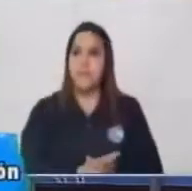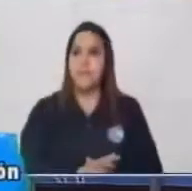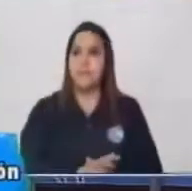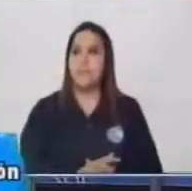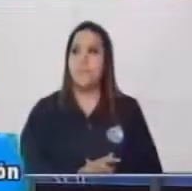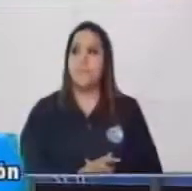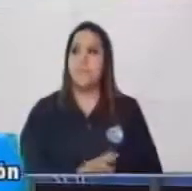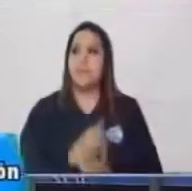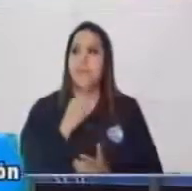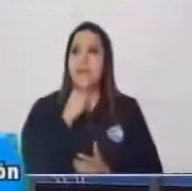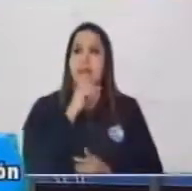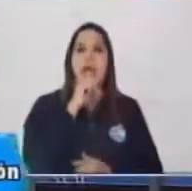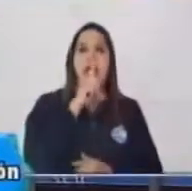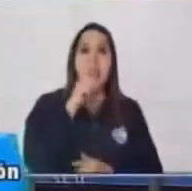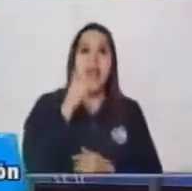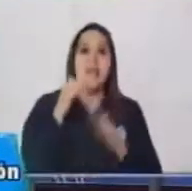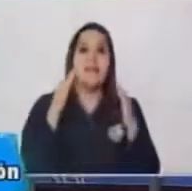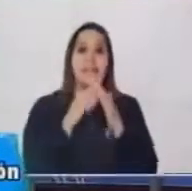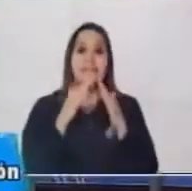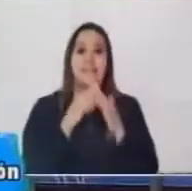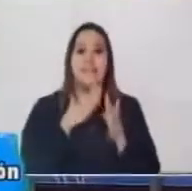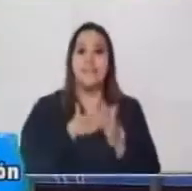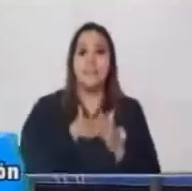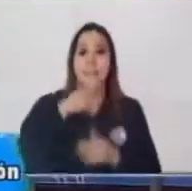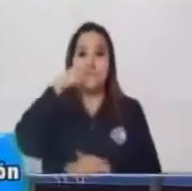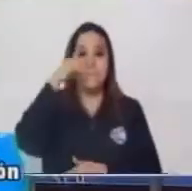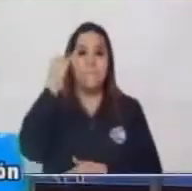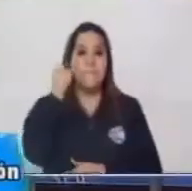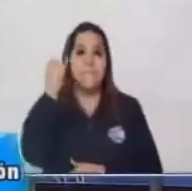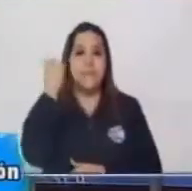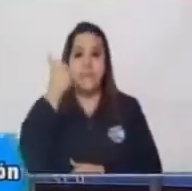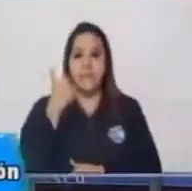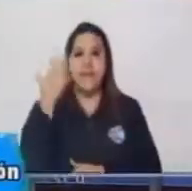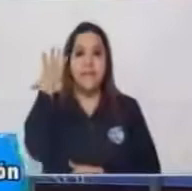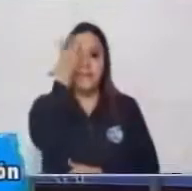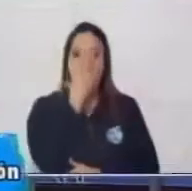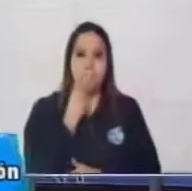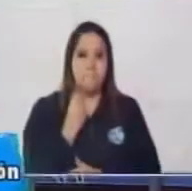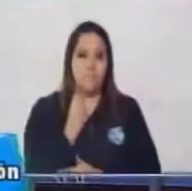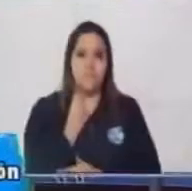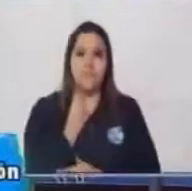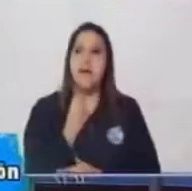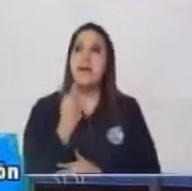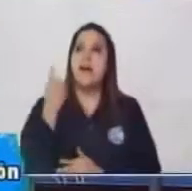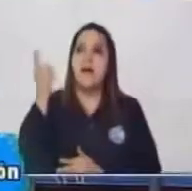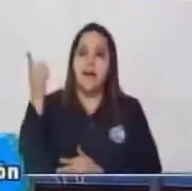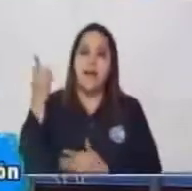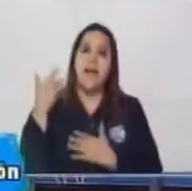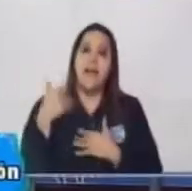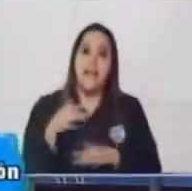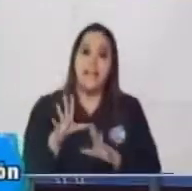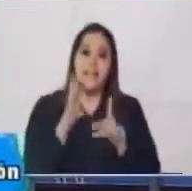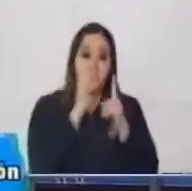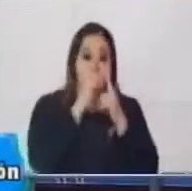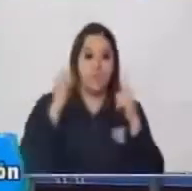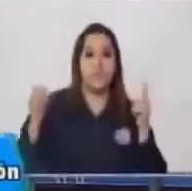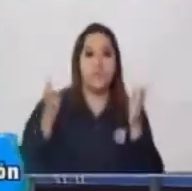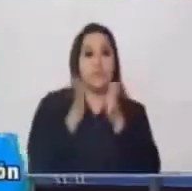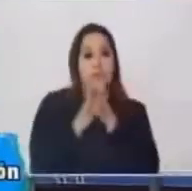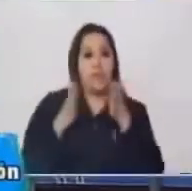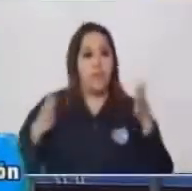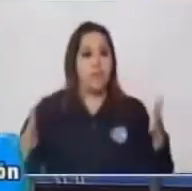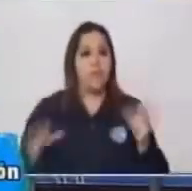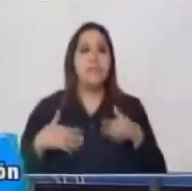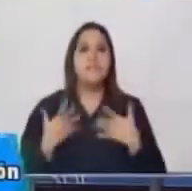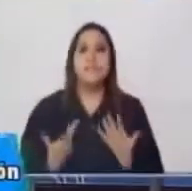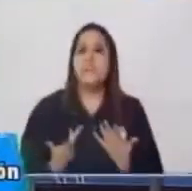Dice, la casa de mi tía es hermosa. Aquí vamos a ver que la oración es mucho más larga. Entonces,